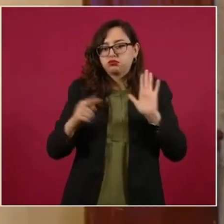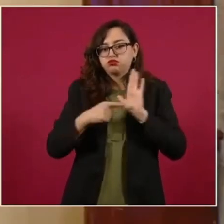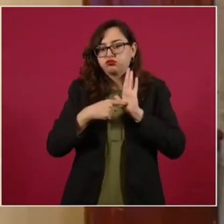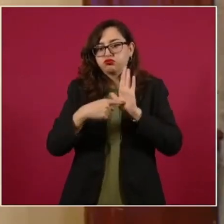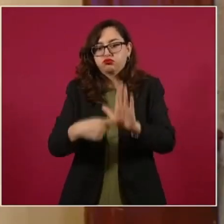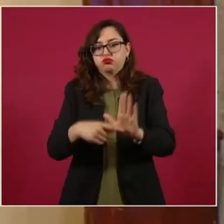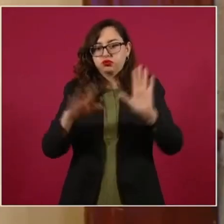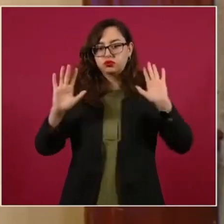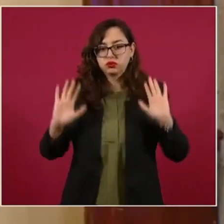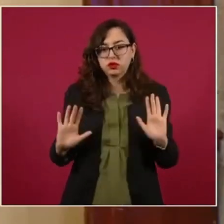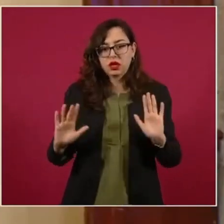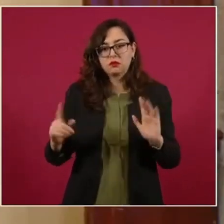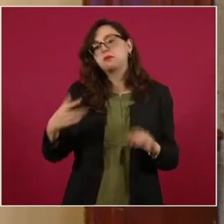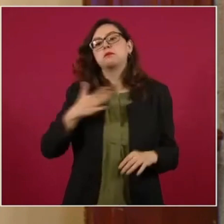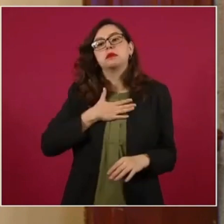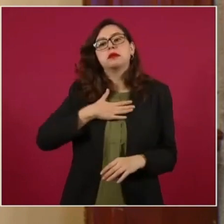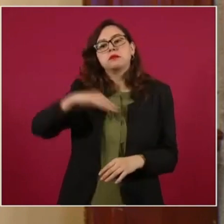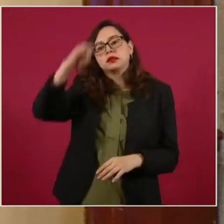pensando.